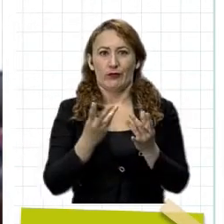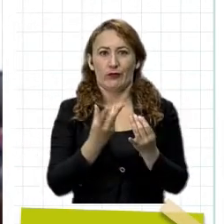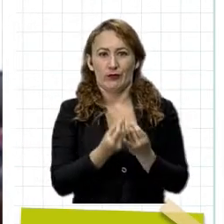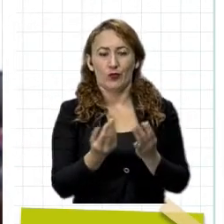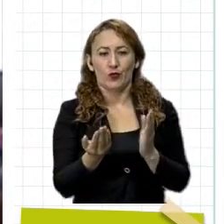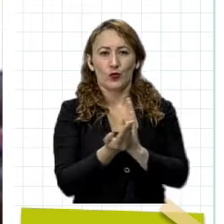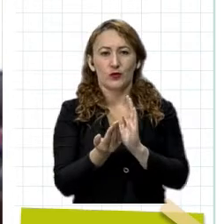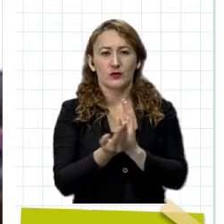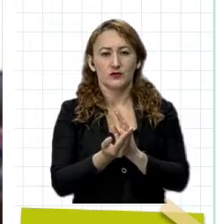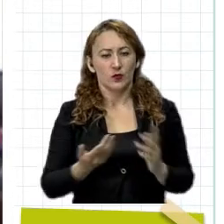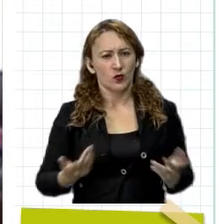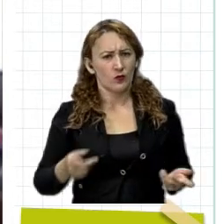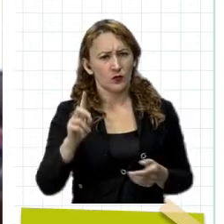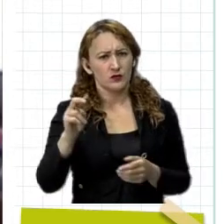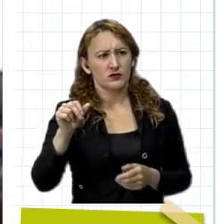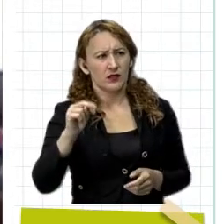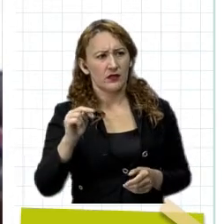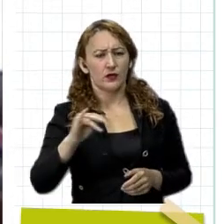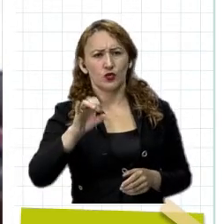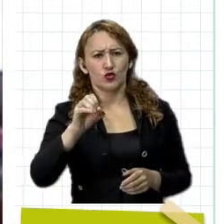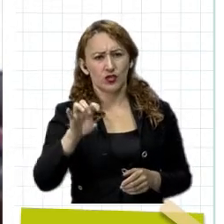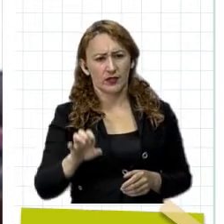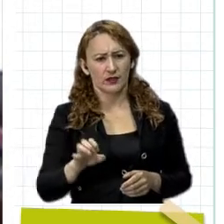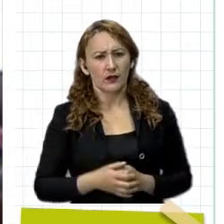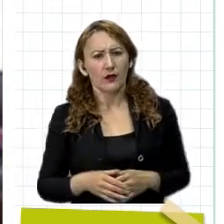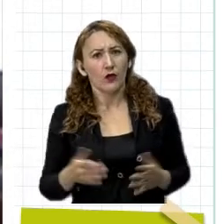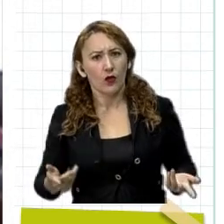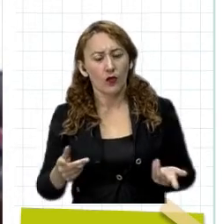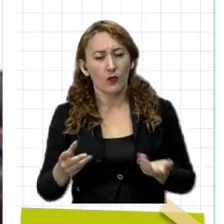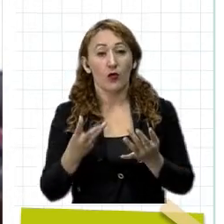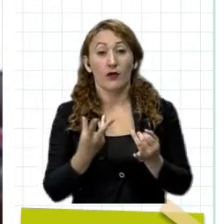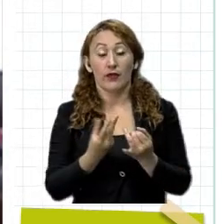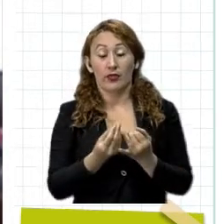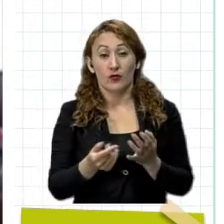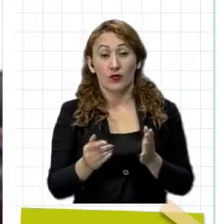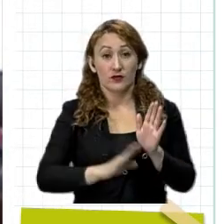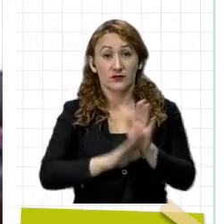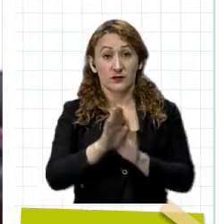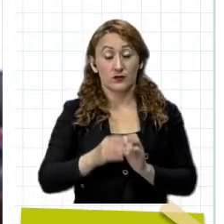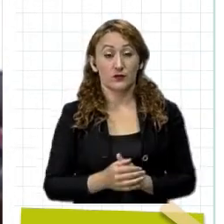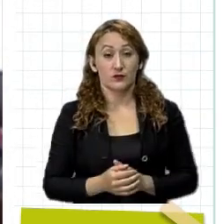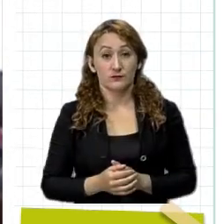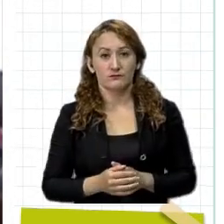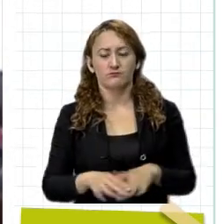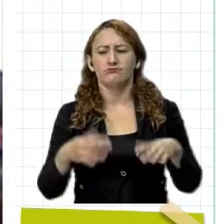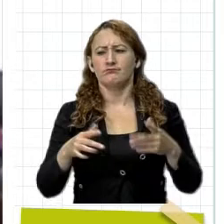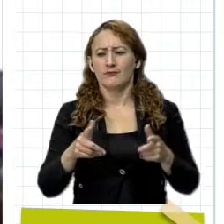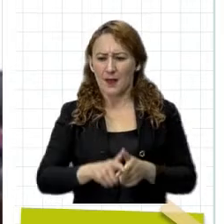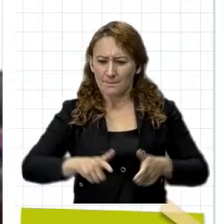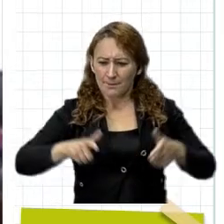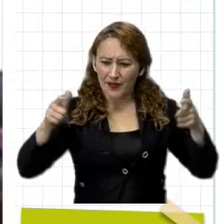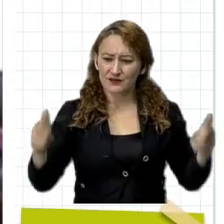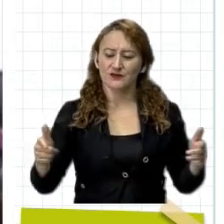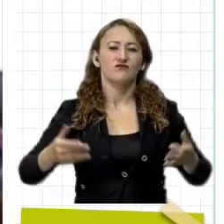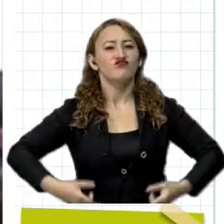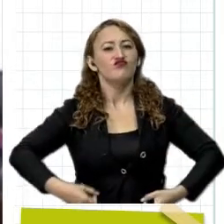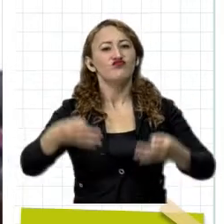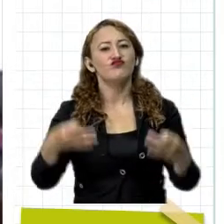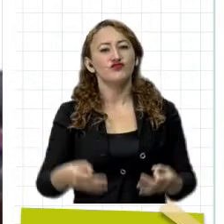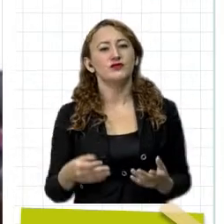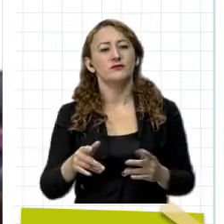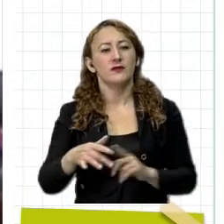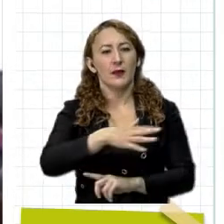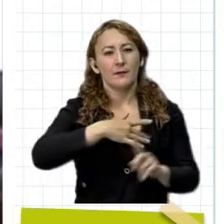la Declaración de San José, que la puso en relación con el etnodesarrollo, definido como la ampliación y consolidación de los ámbitos de